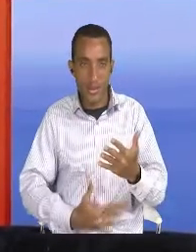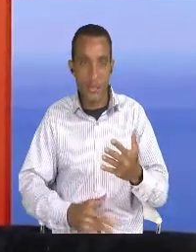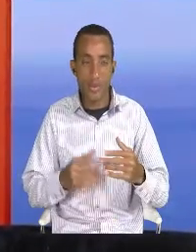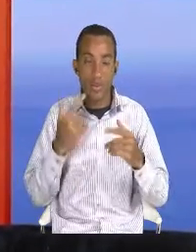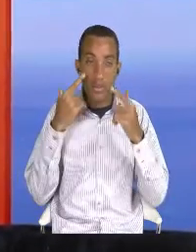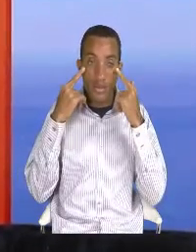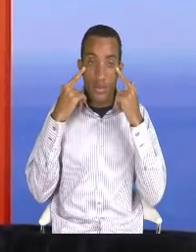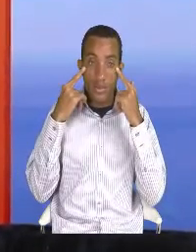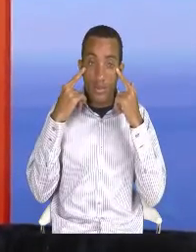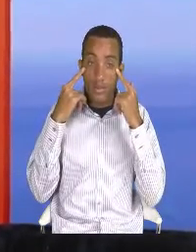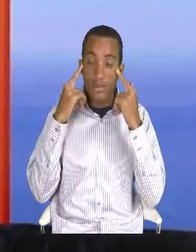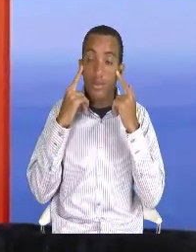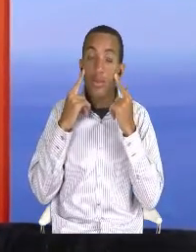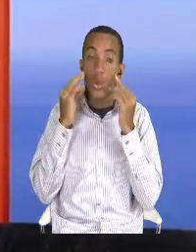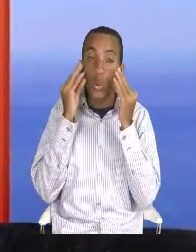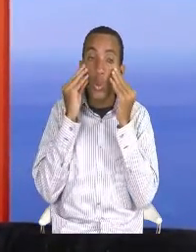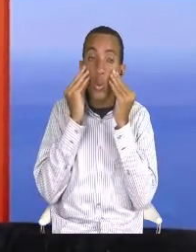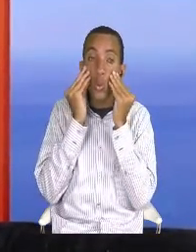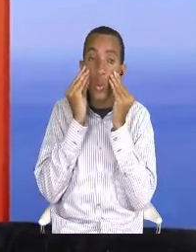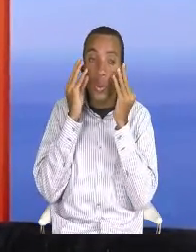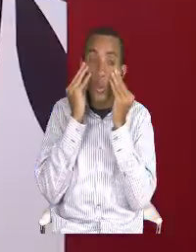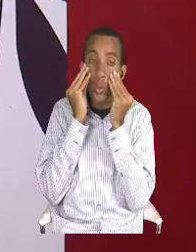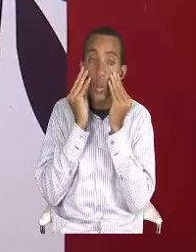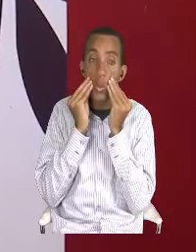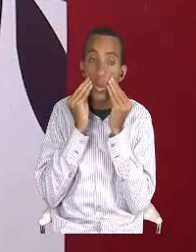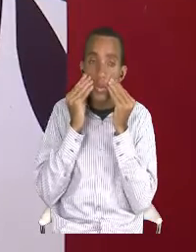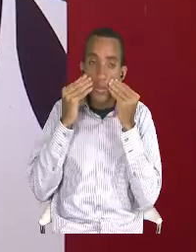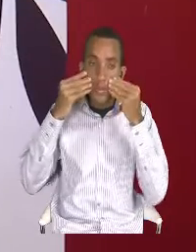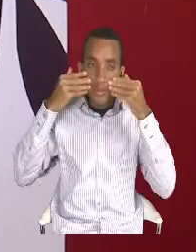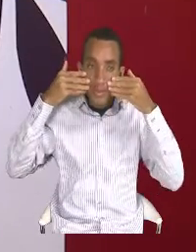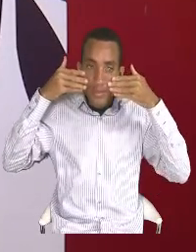es bueno. Pero aquí lo vamos a utilizar como endulzante, ¿sí?